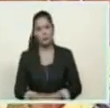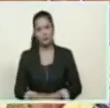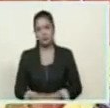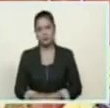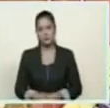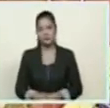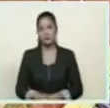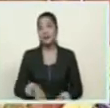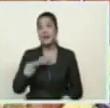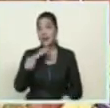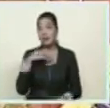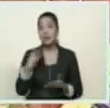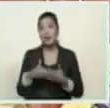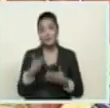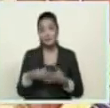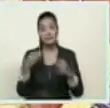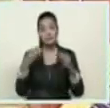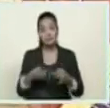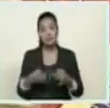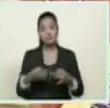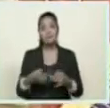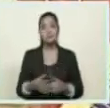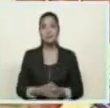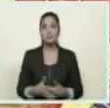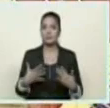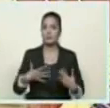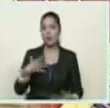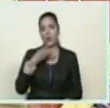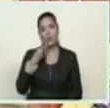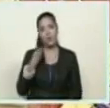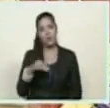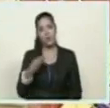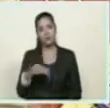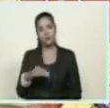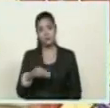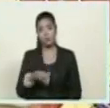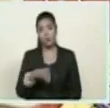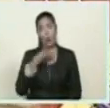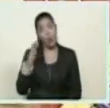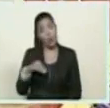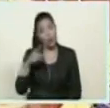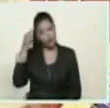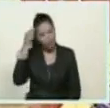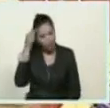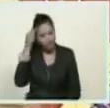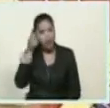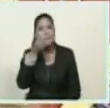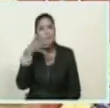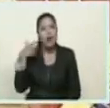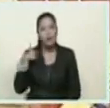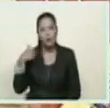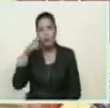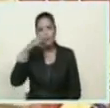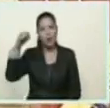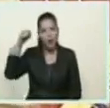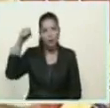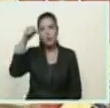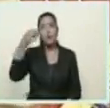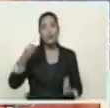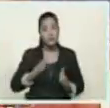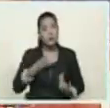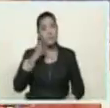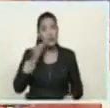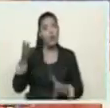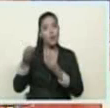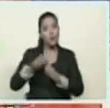de la historia viva que este joven joven ya con canas llamado nicolás maduro vivió